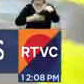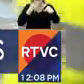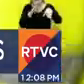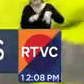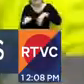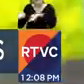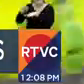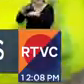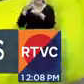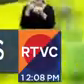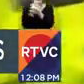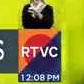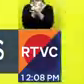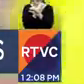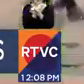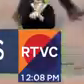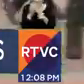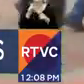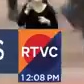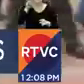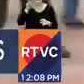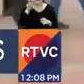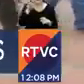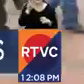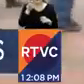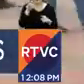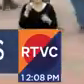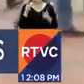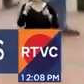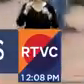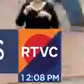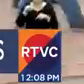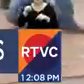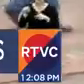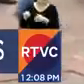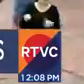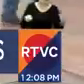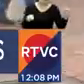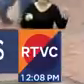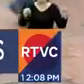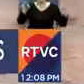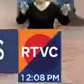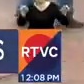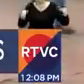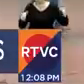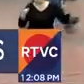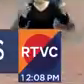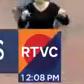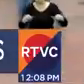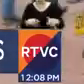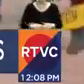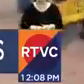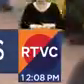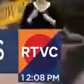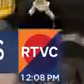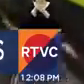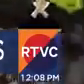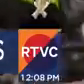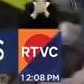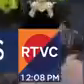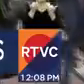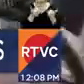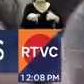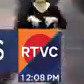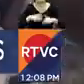avenida Caracas, la carrera séptima y también la carrera séptima. Nosotros, por supuesto, estaremos pendientes del desarrollo de esta noticia. Desde el